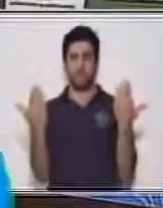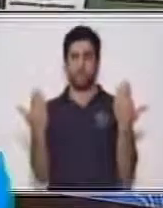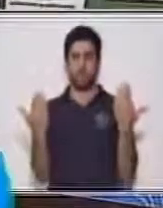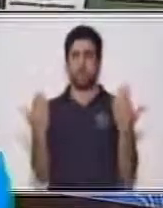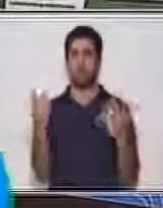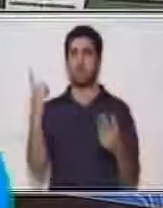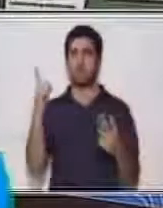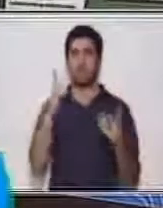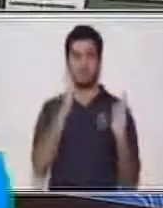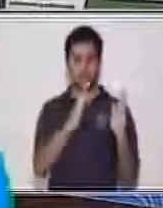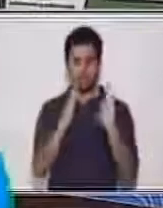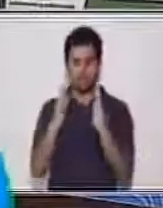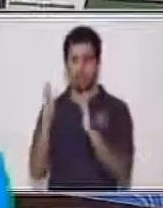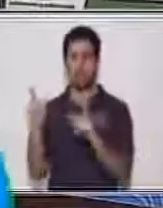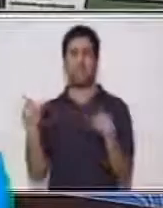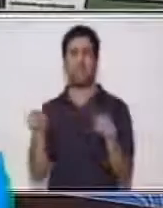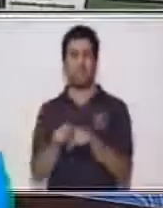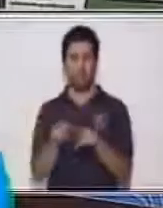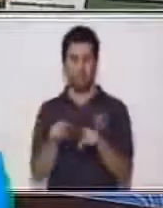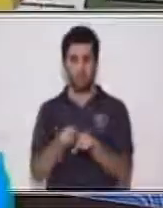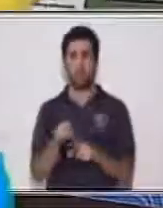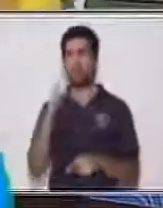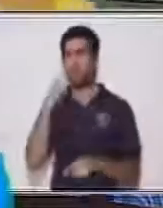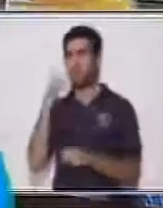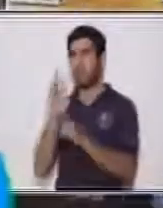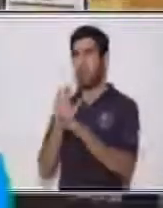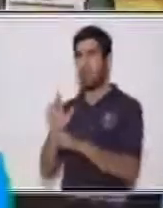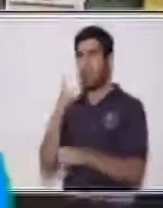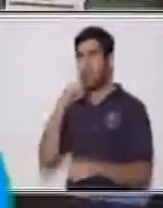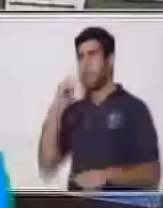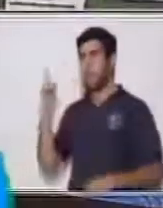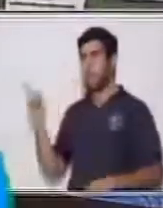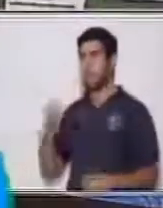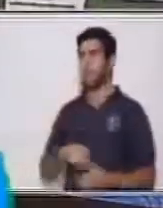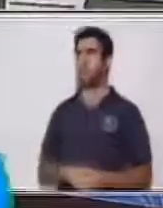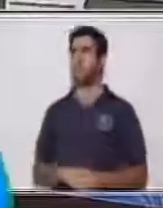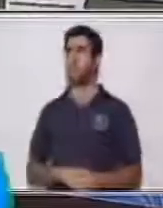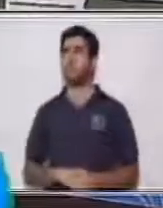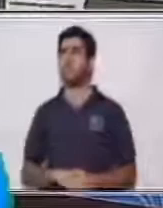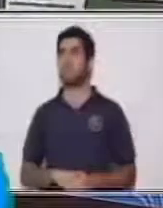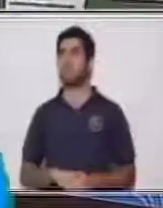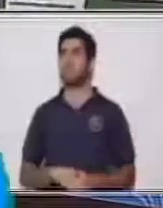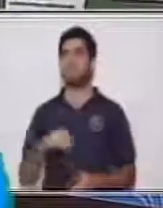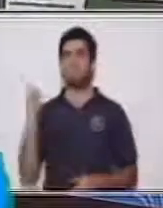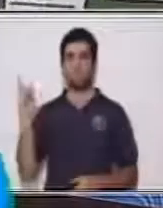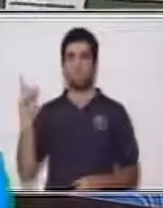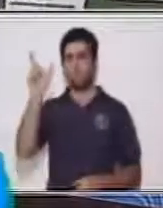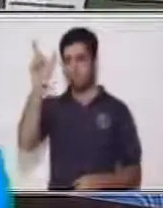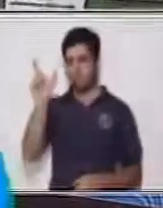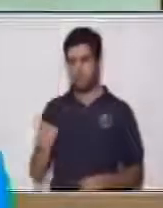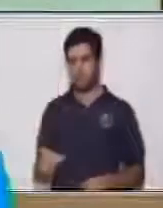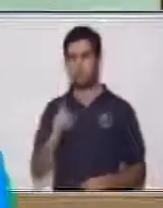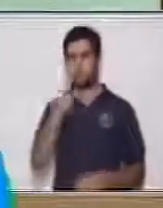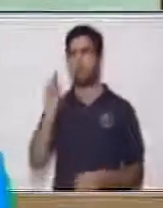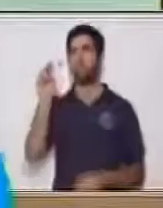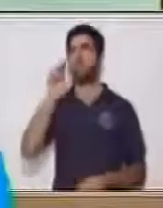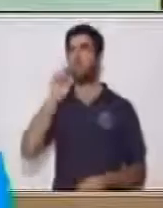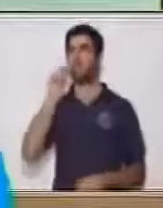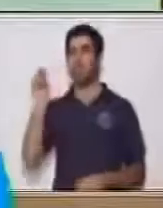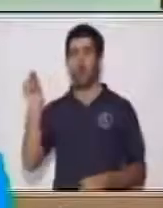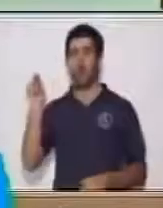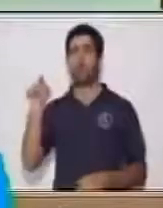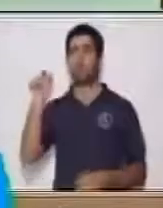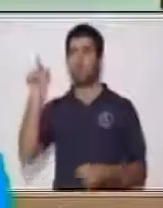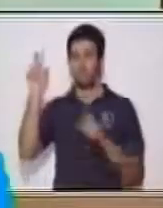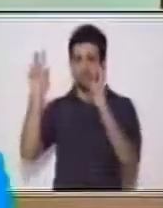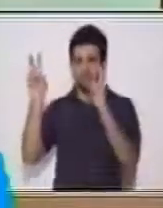sean exactamente iguales. Veamos este ejemplo. En el primer espacio vas a escribir el nombre del programa, el nombre